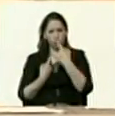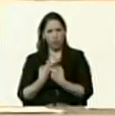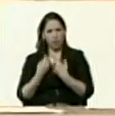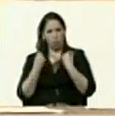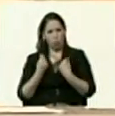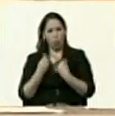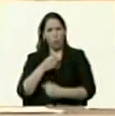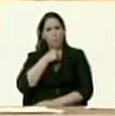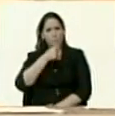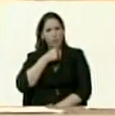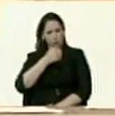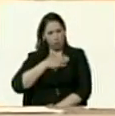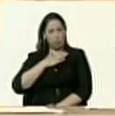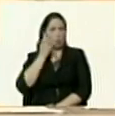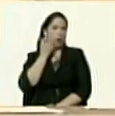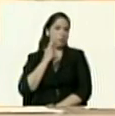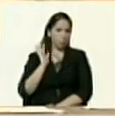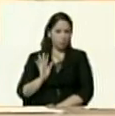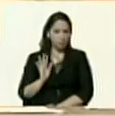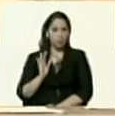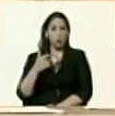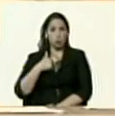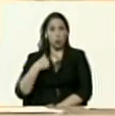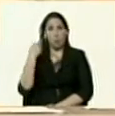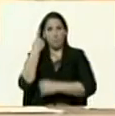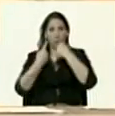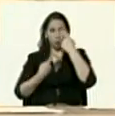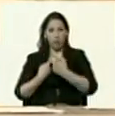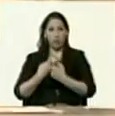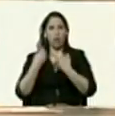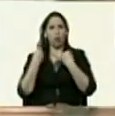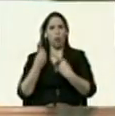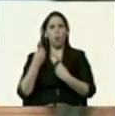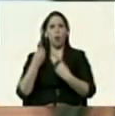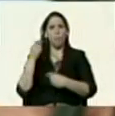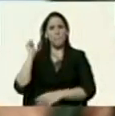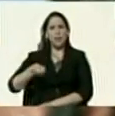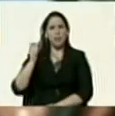periodista, o me preguntaría como parlamentario,